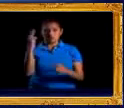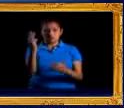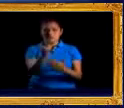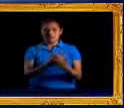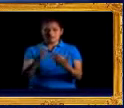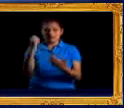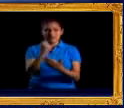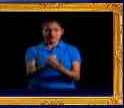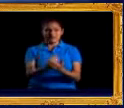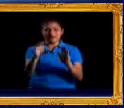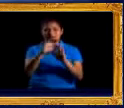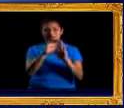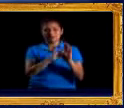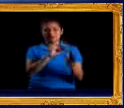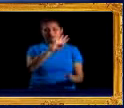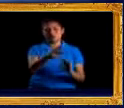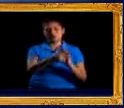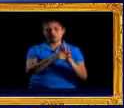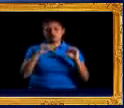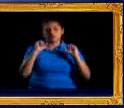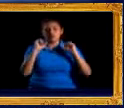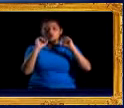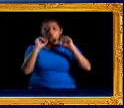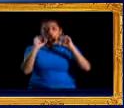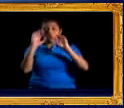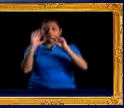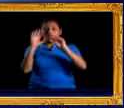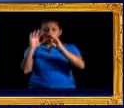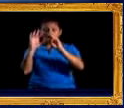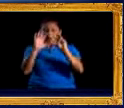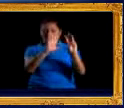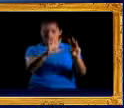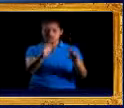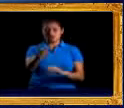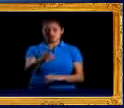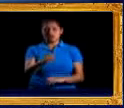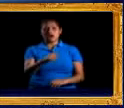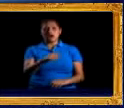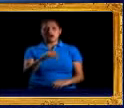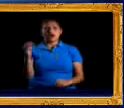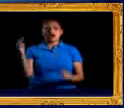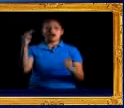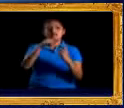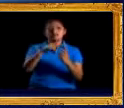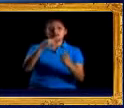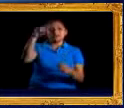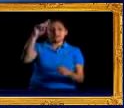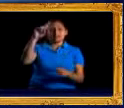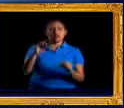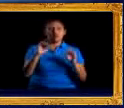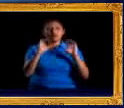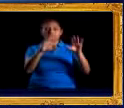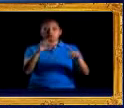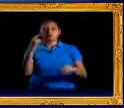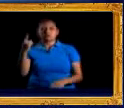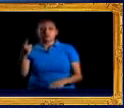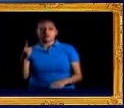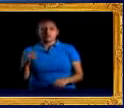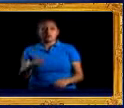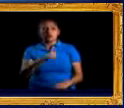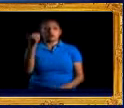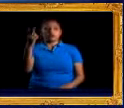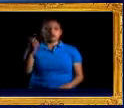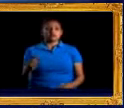4, versos 8 al 11. Otra vez le llevó el diablo a un monte muy